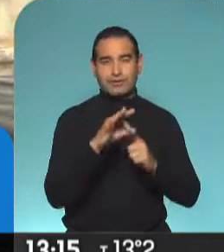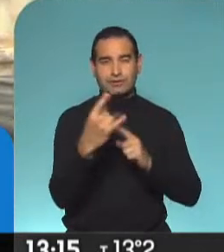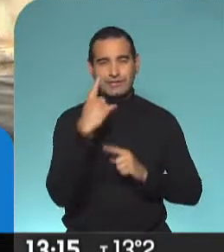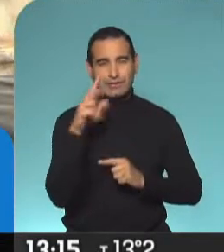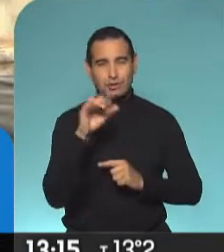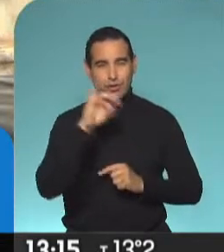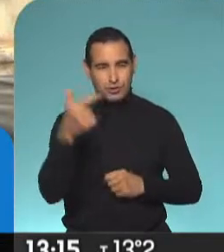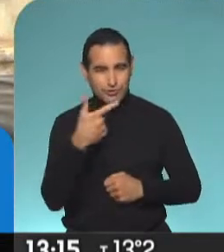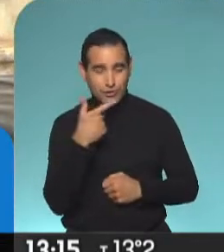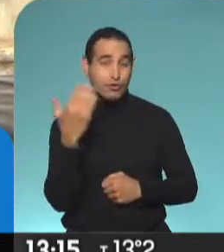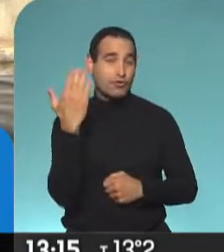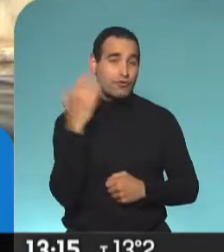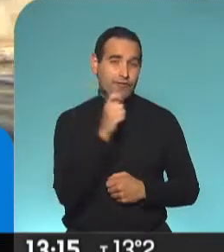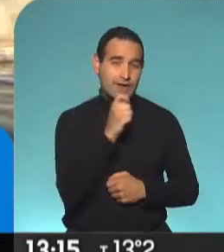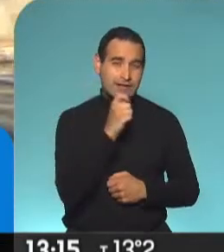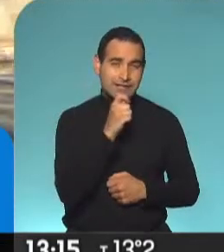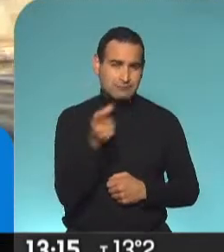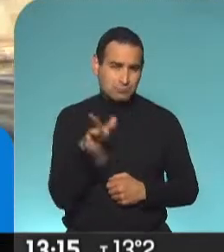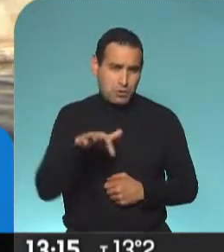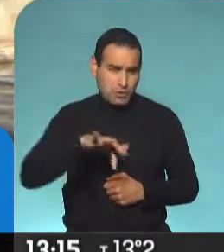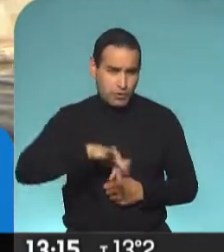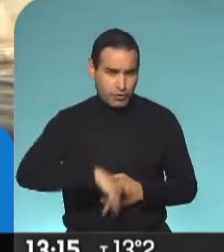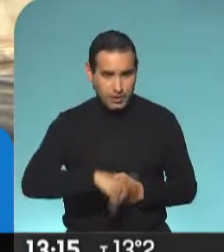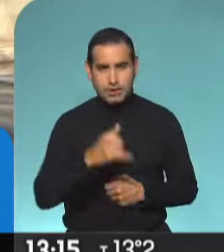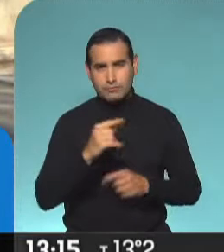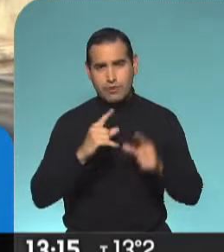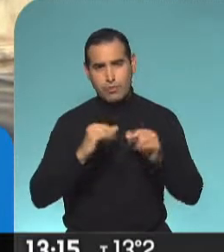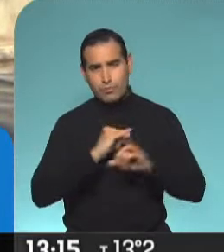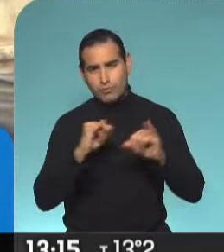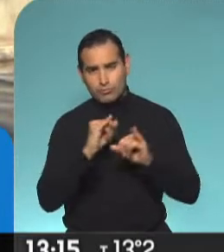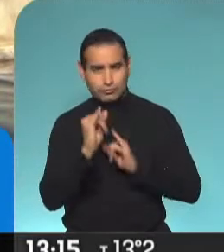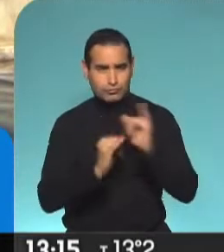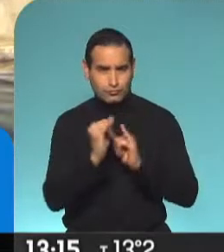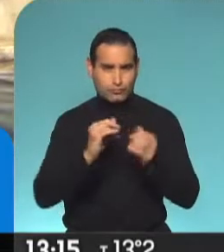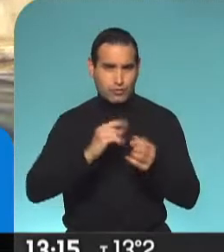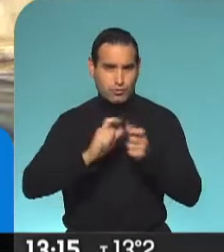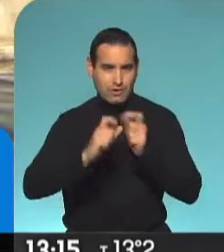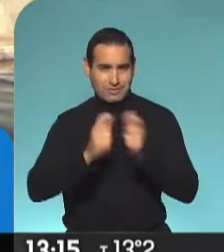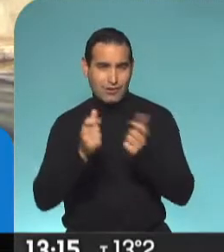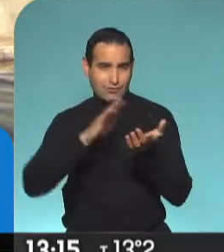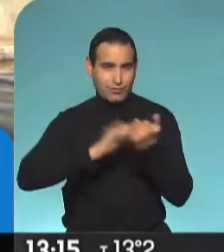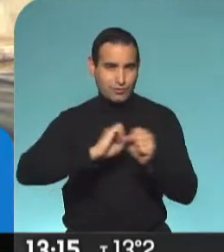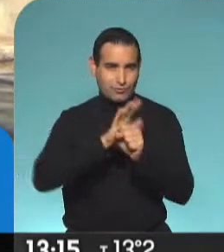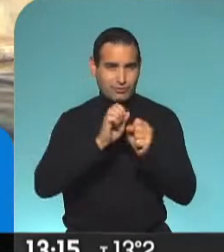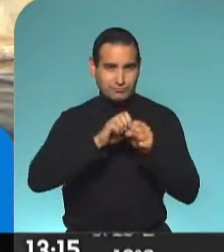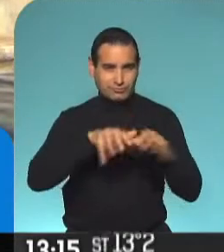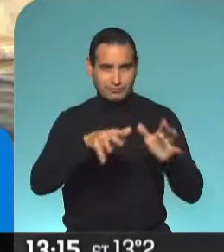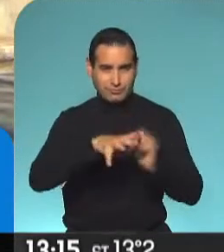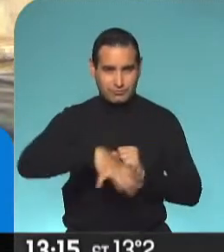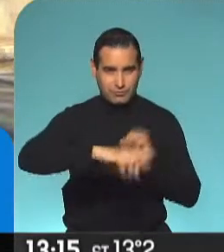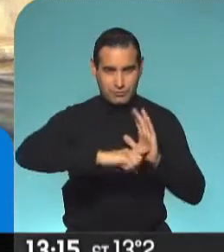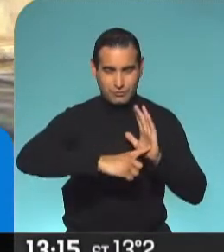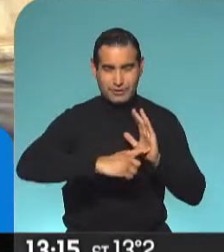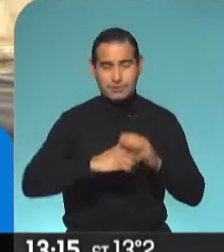la conferencia de prensa que brinda regularmente con los datos actualizados de la pandemia allí en la ciudad de buenos